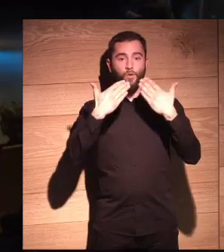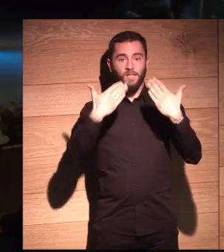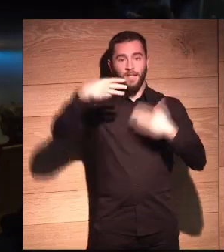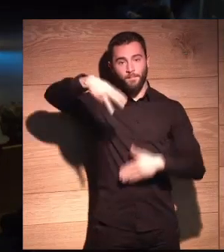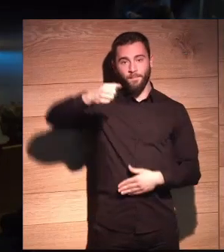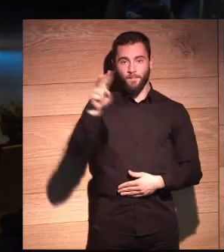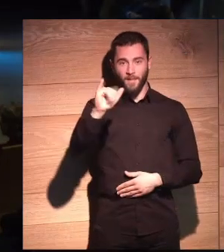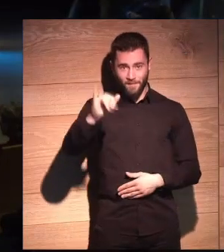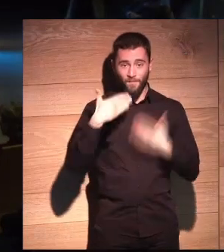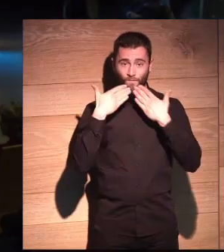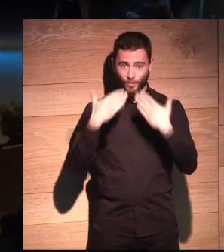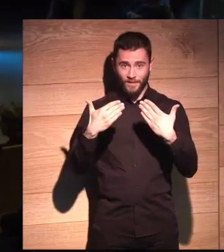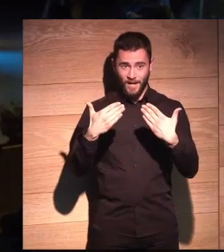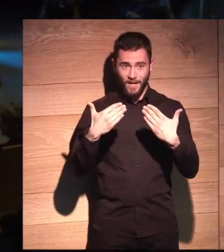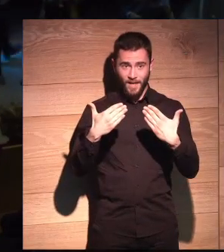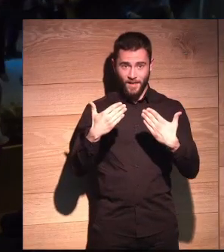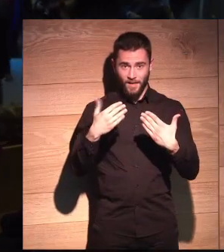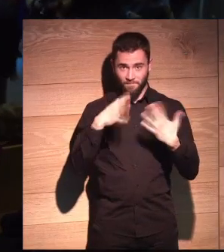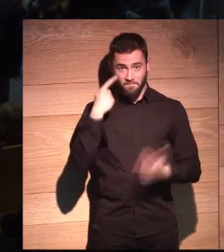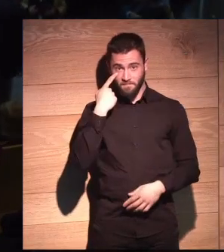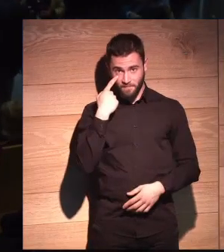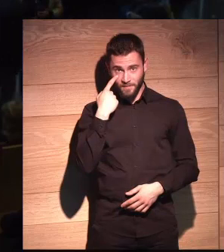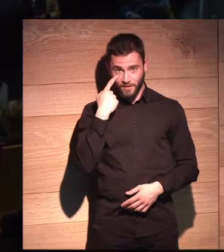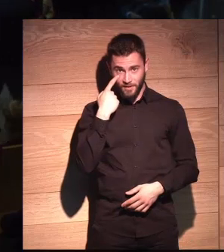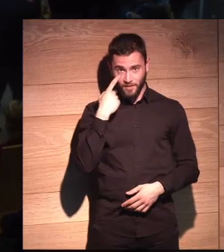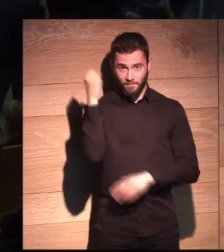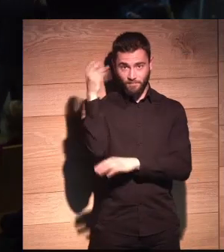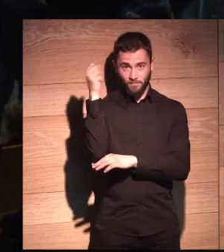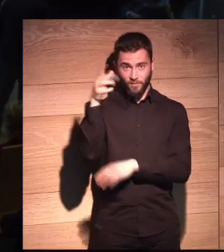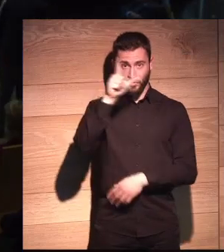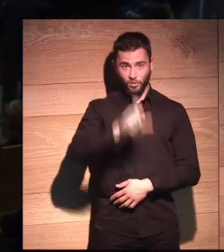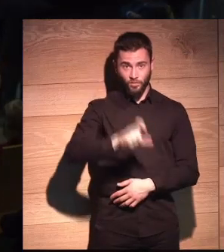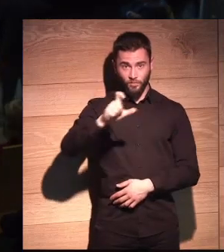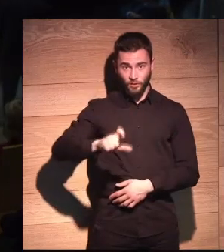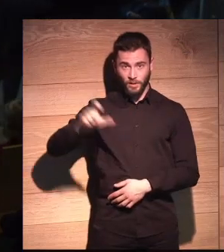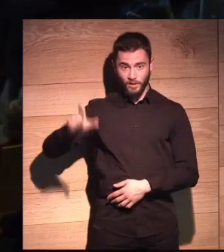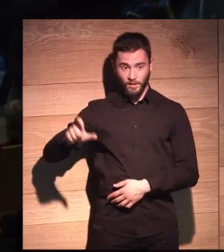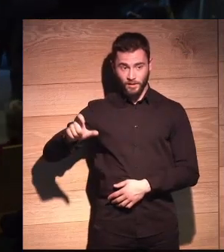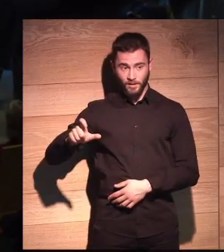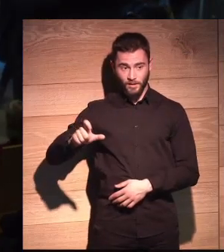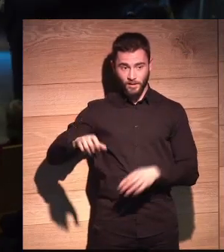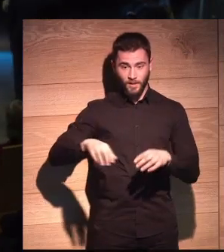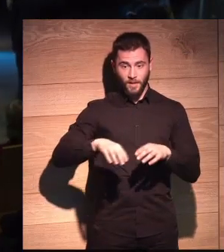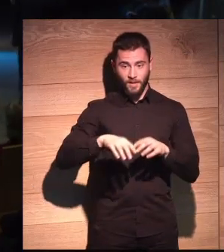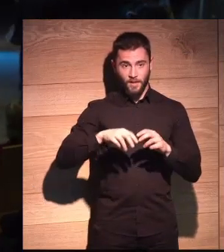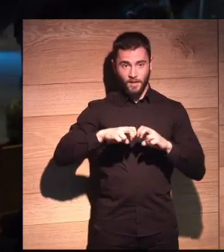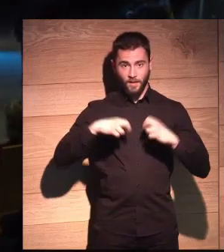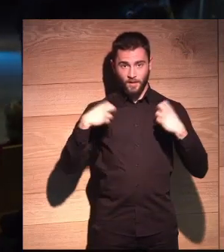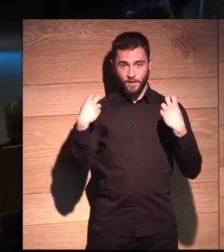Mavi. Verán ustedes que los ponentes ahora se nos van a ir yendo de la mesa redonda,